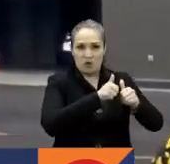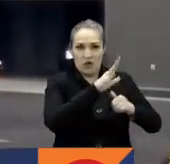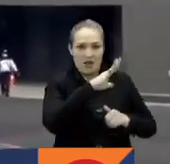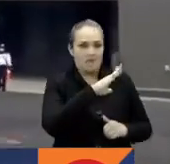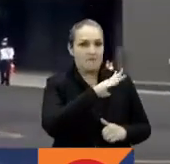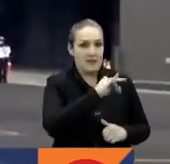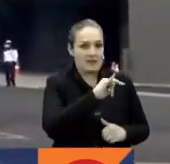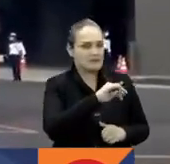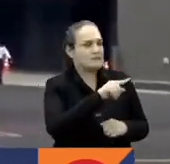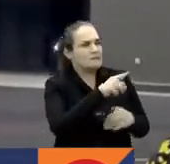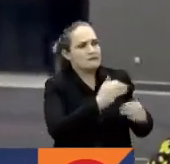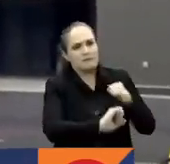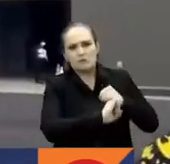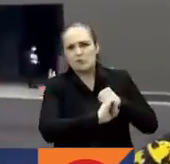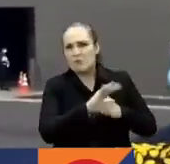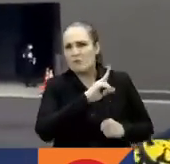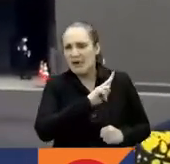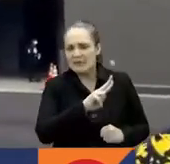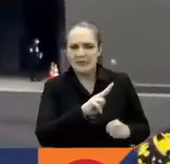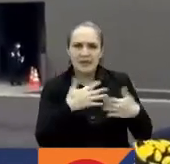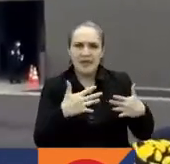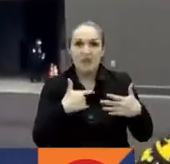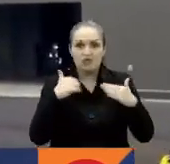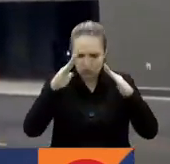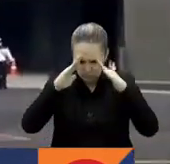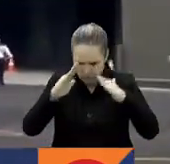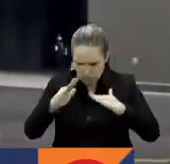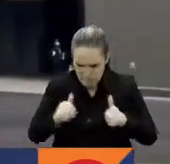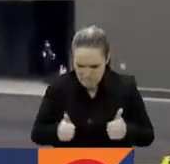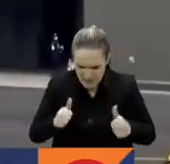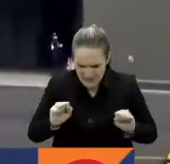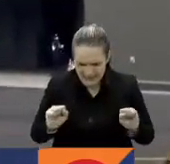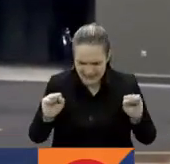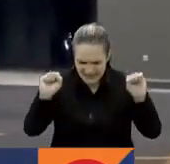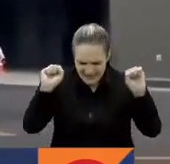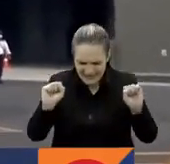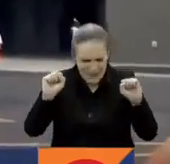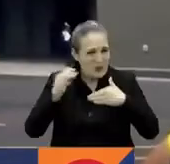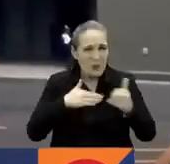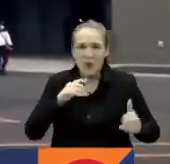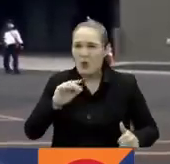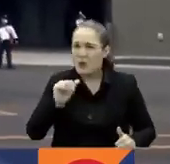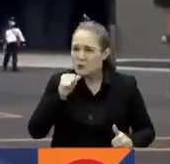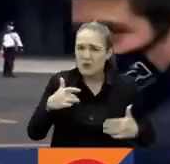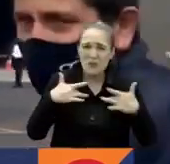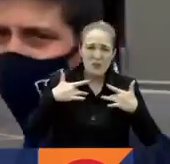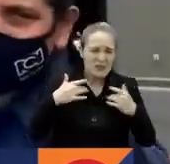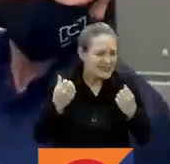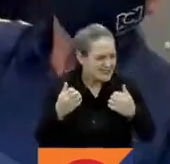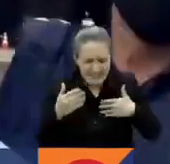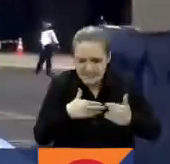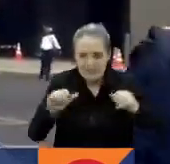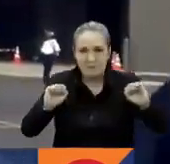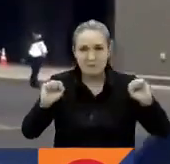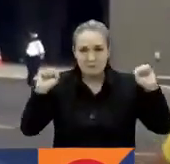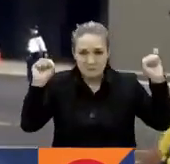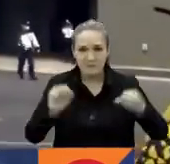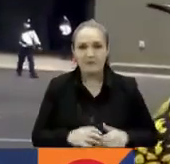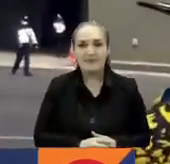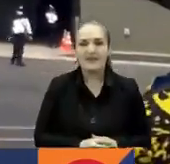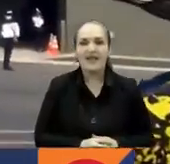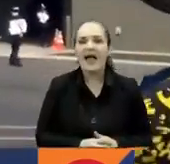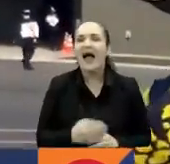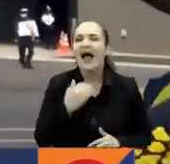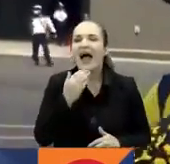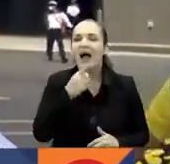compitiendo estaba muy enfocado de que todo saliera muy bien y los dolores todos se fueran para que pudiéramos estar al 100%. ¿Algún detalle técnico que